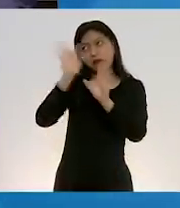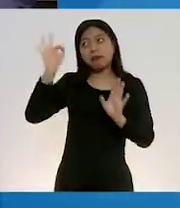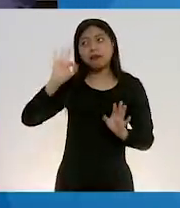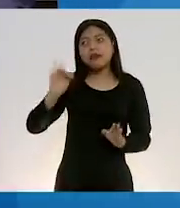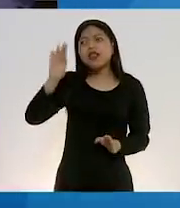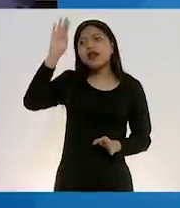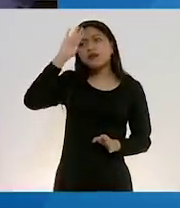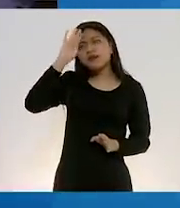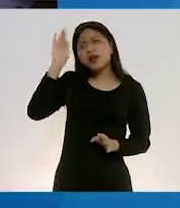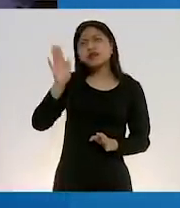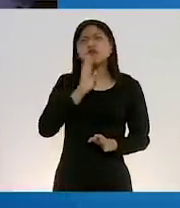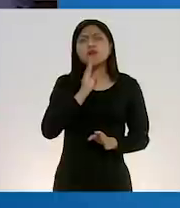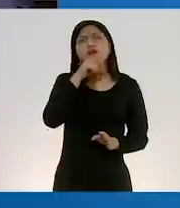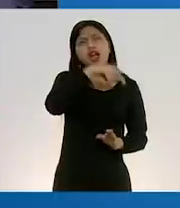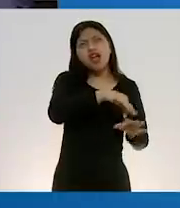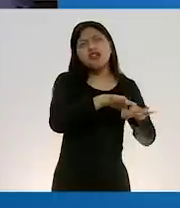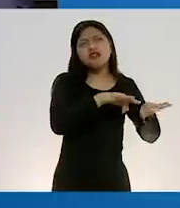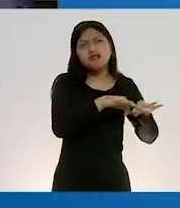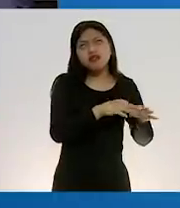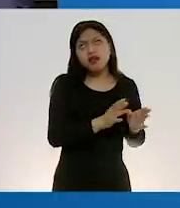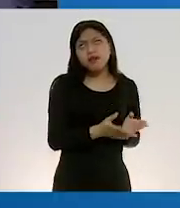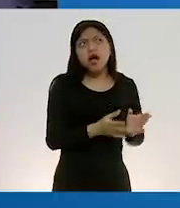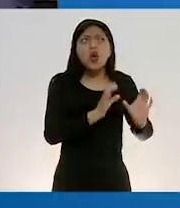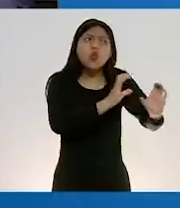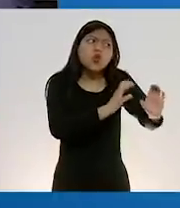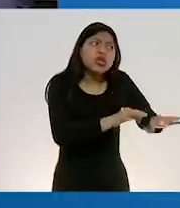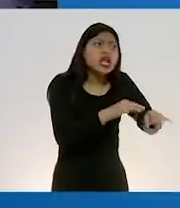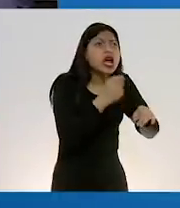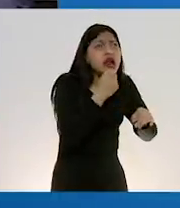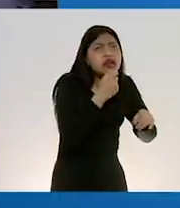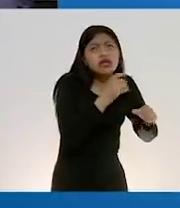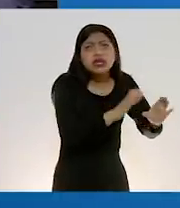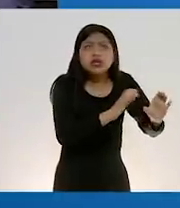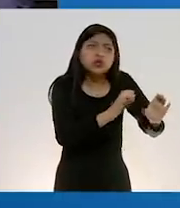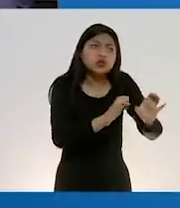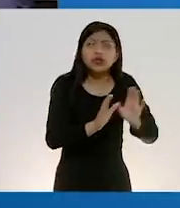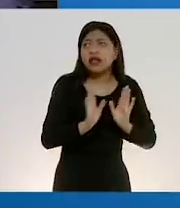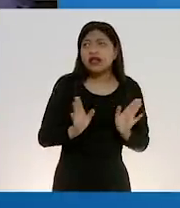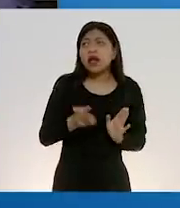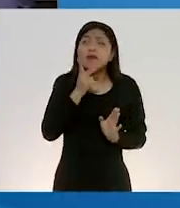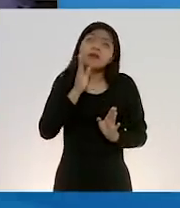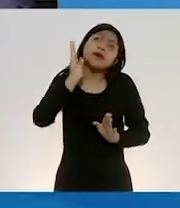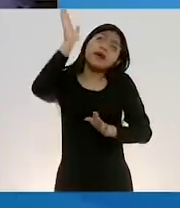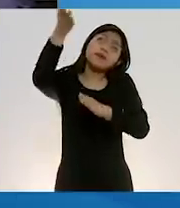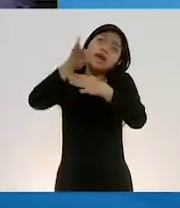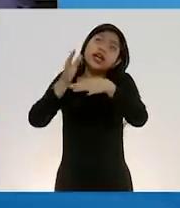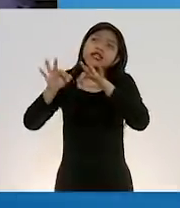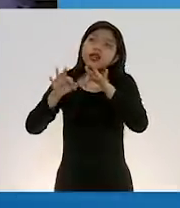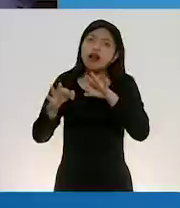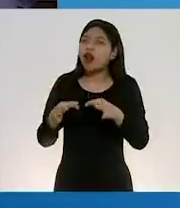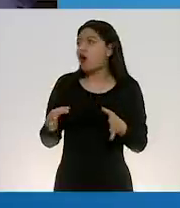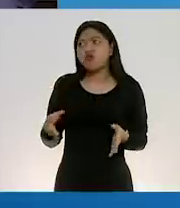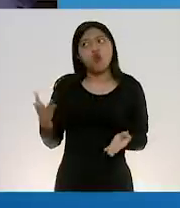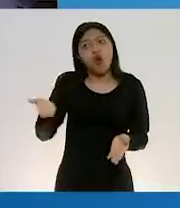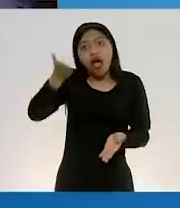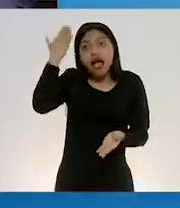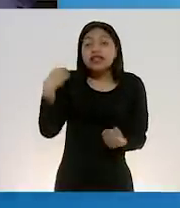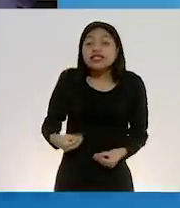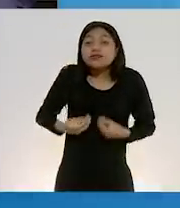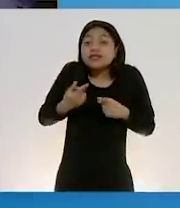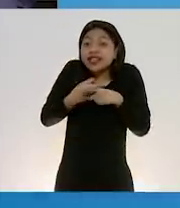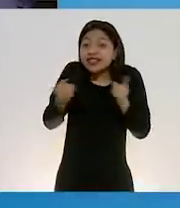y el papá se va a trabajar. ¿A dónde se va a trabajar? Si trabaja en la casa, si el taller está ahí, si la gente